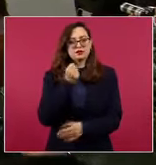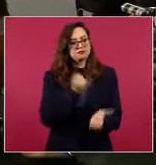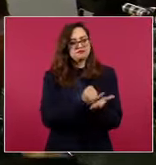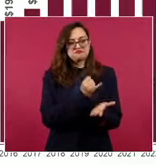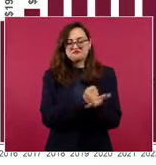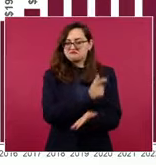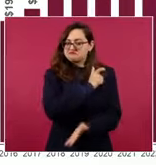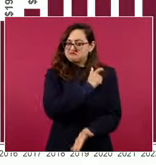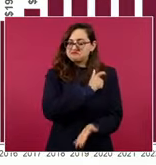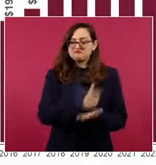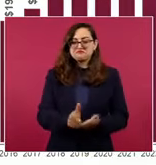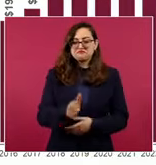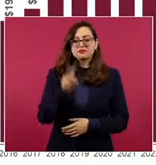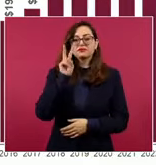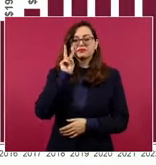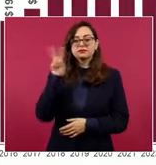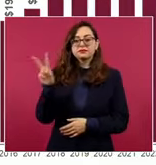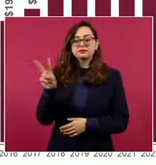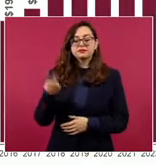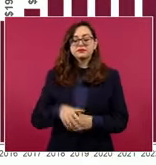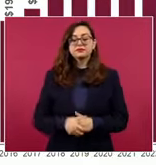A ver si te dice.